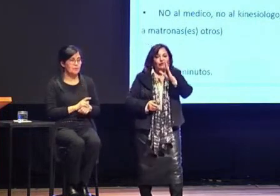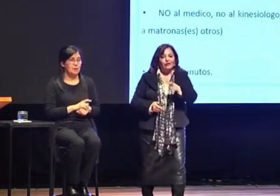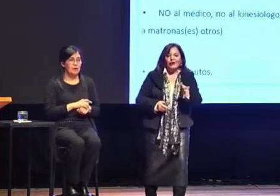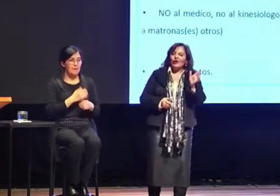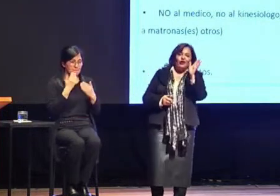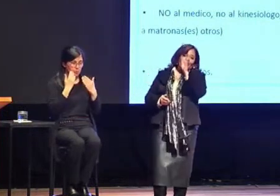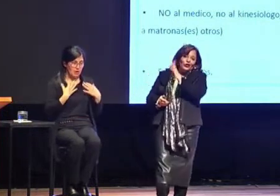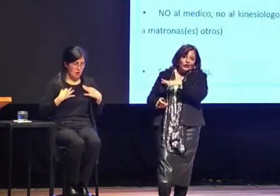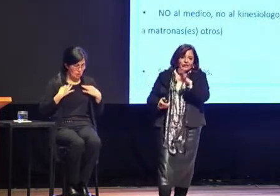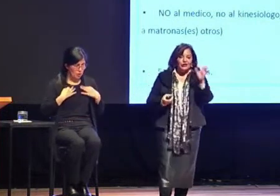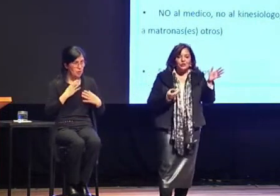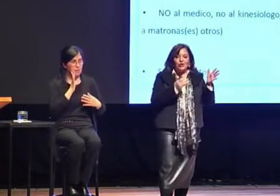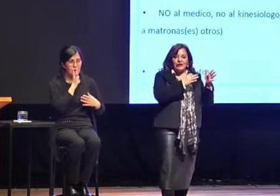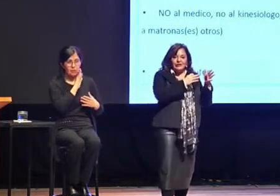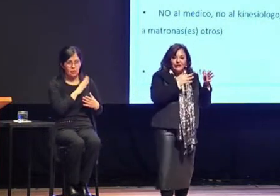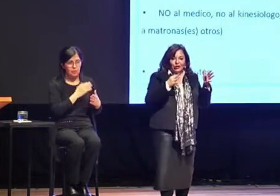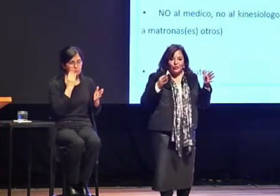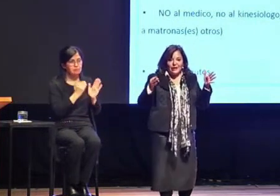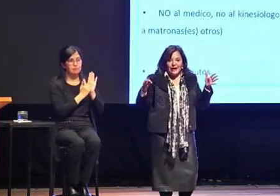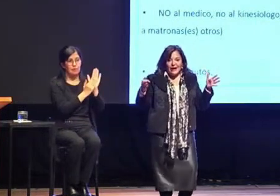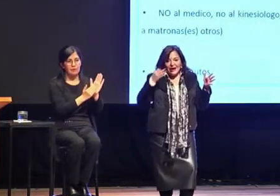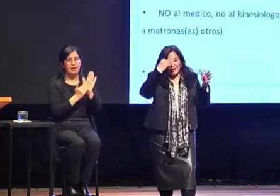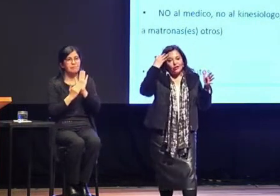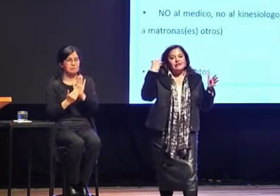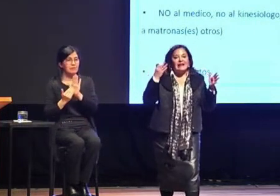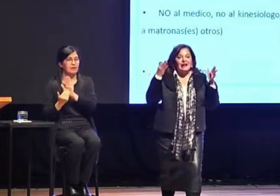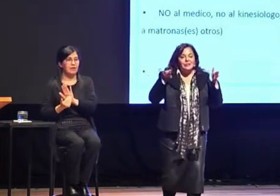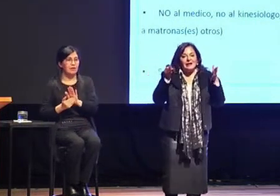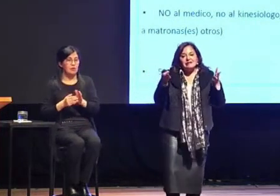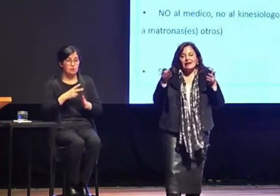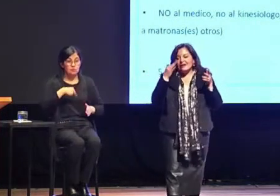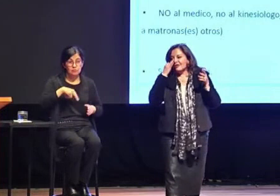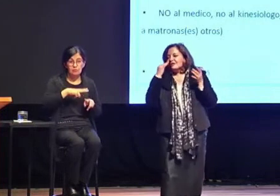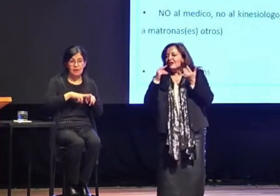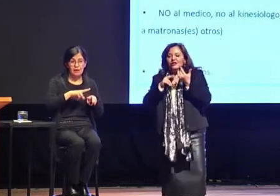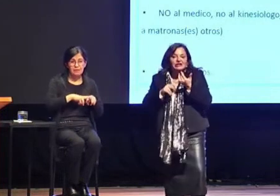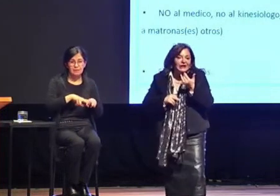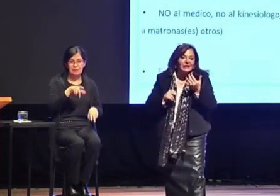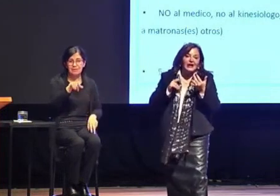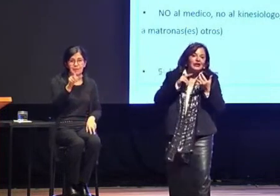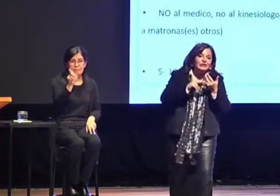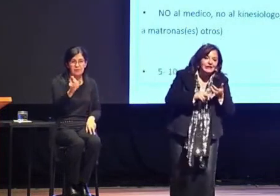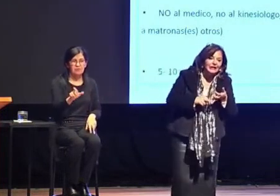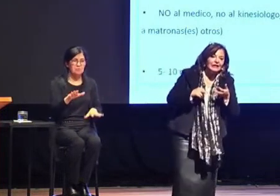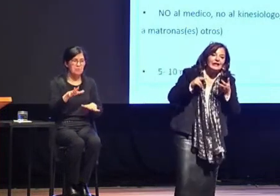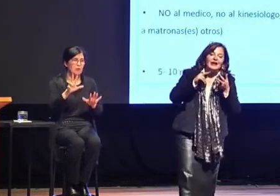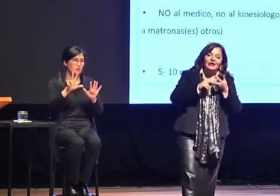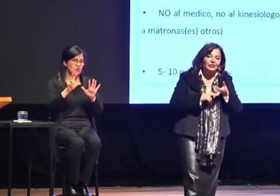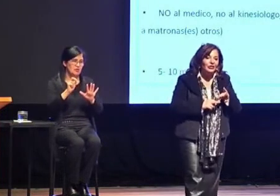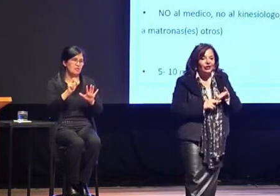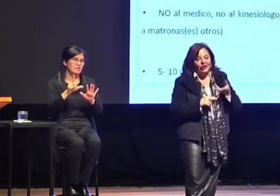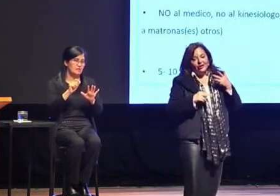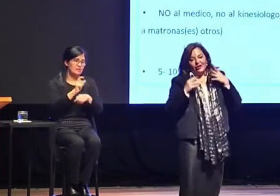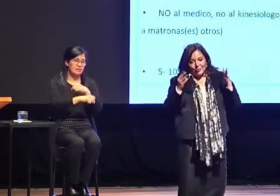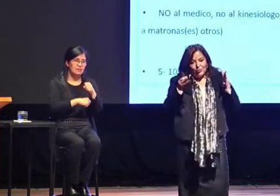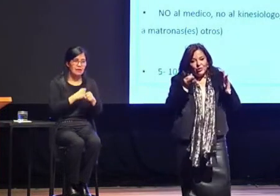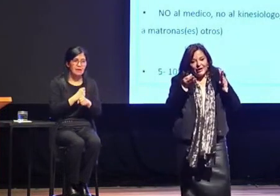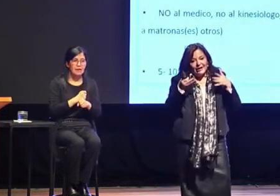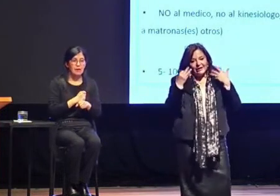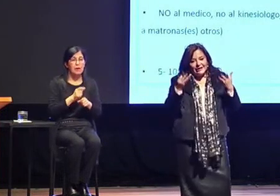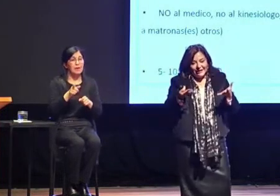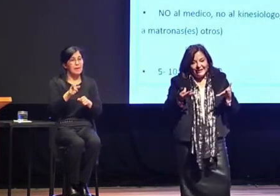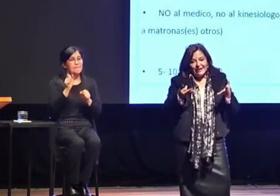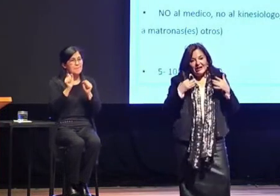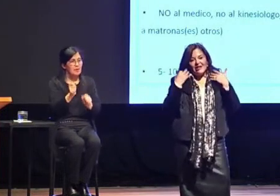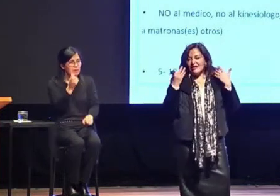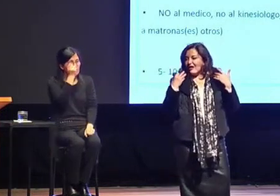los uniformes, los colores, o sea, tuvimos que hacer toda una cosa que el paciente, no sé, de 80 años, 70 años,